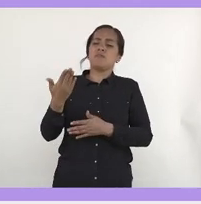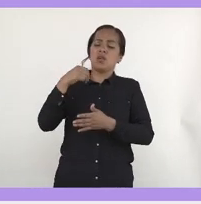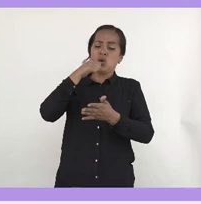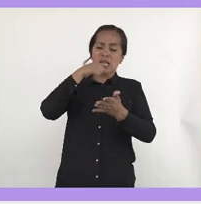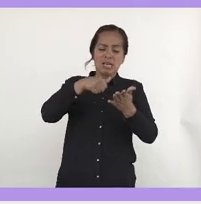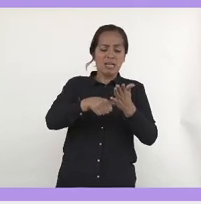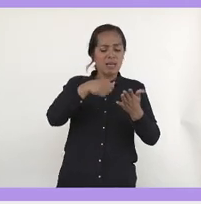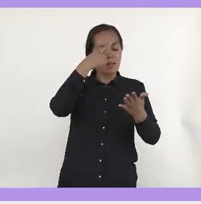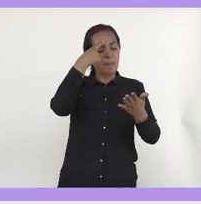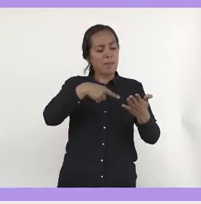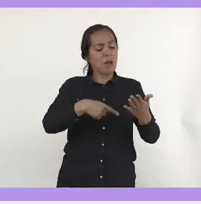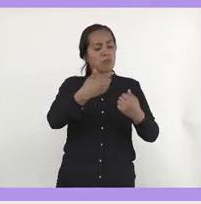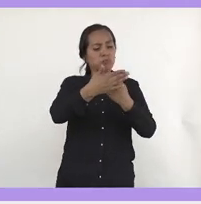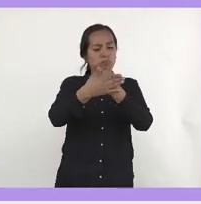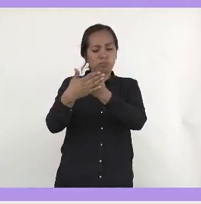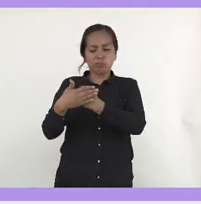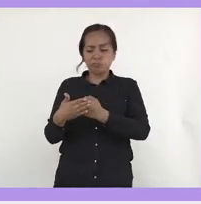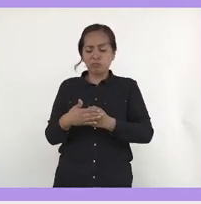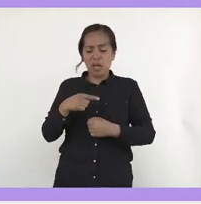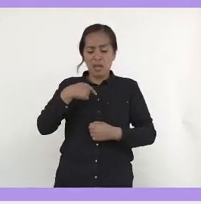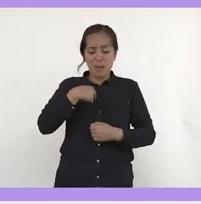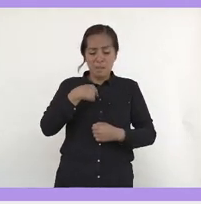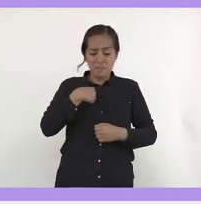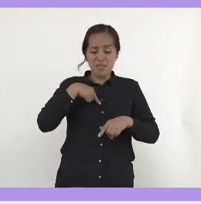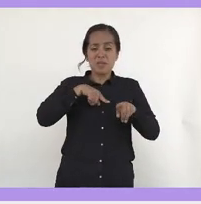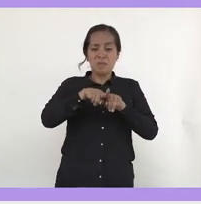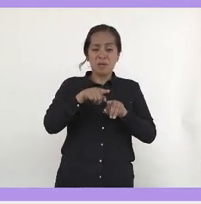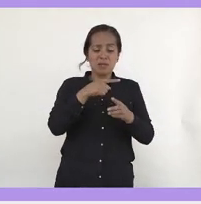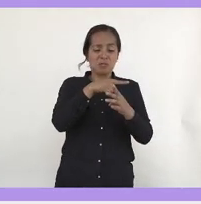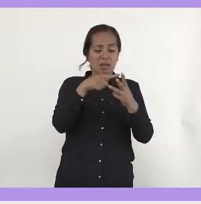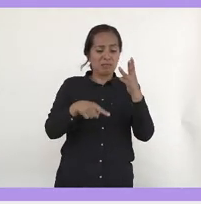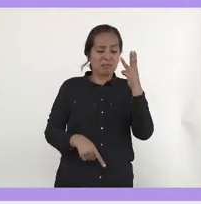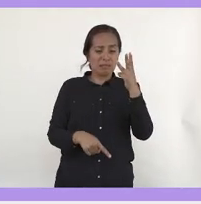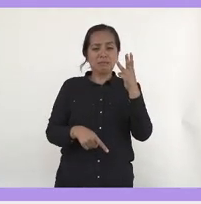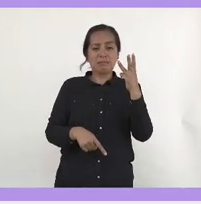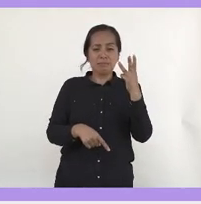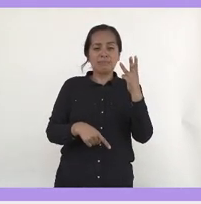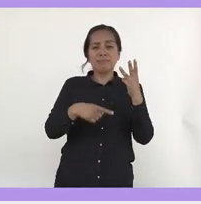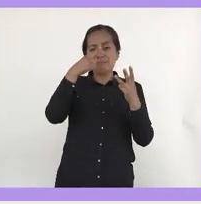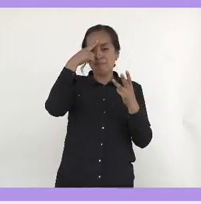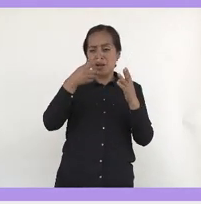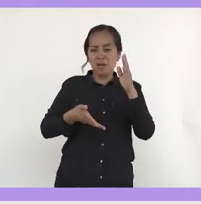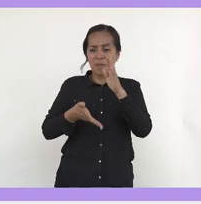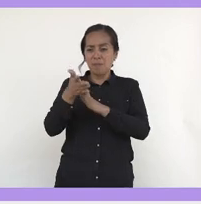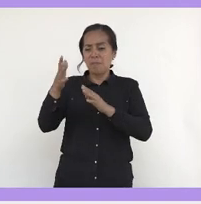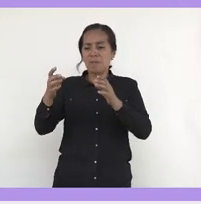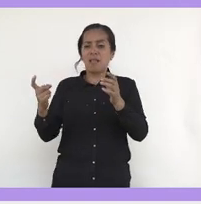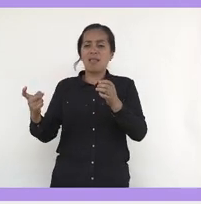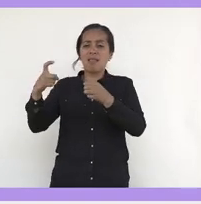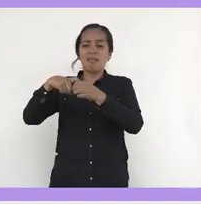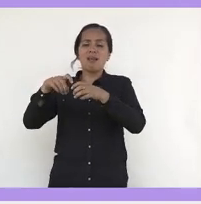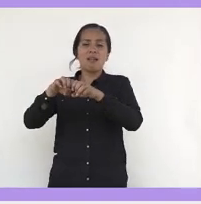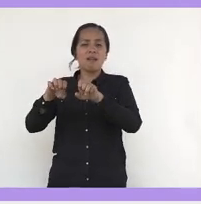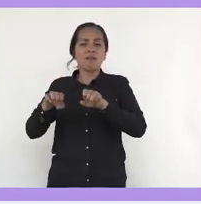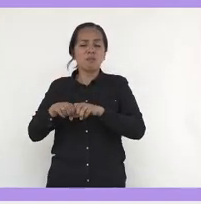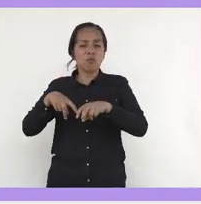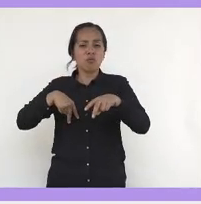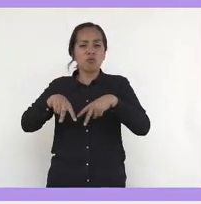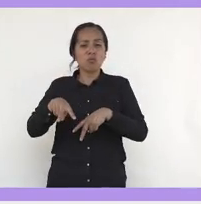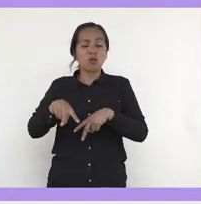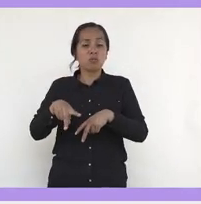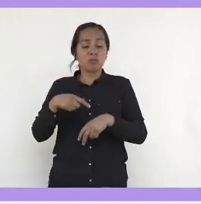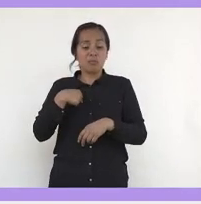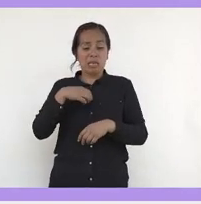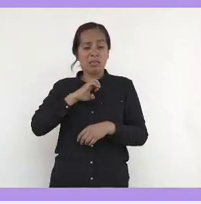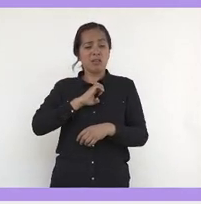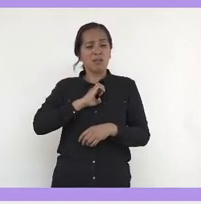nos llamaban a la selección a mis hermanas y a mí y mi entrenador encantado y mis hermanas me